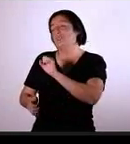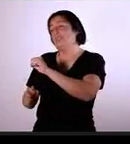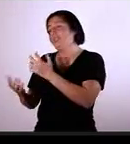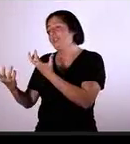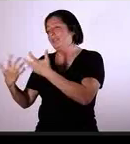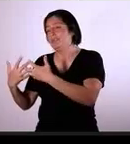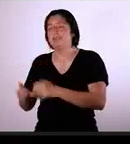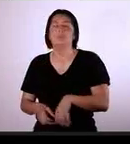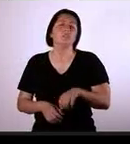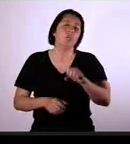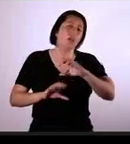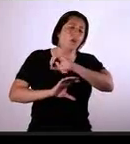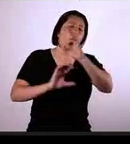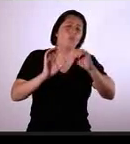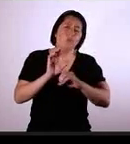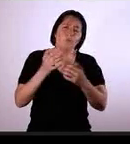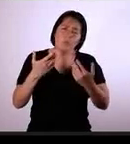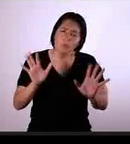con CONADIS